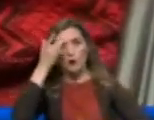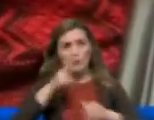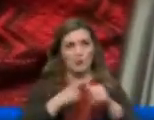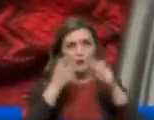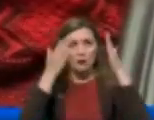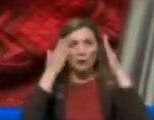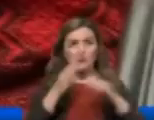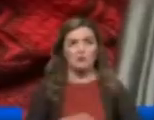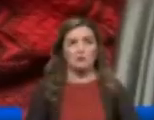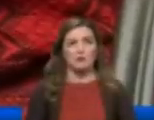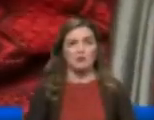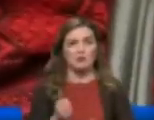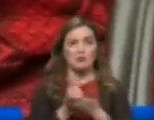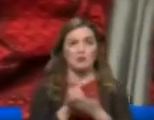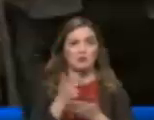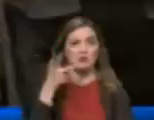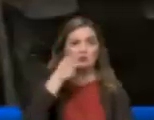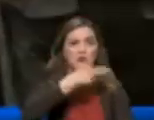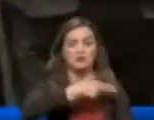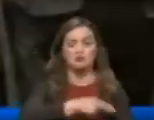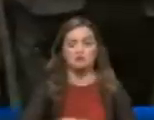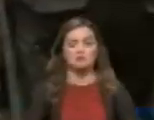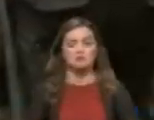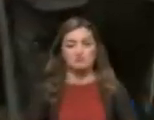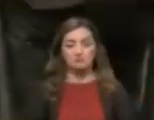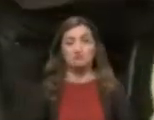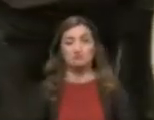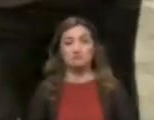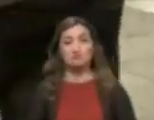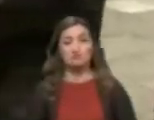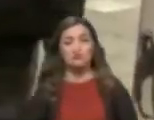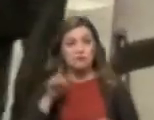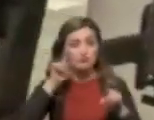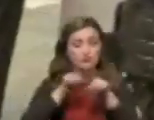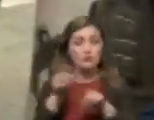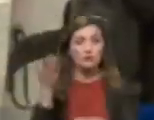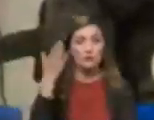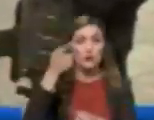prioritarias, pero es una reverenda mentira. Indicaron también que los acuerdos del pasado mes de mayo